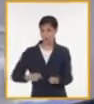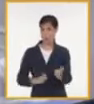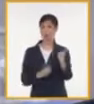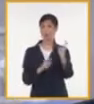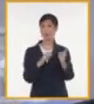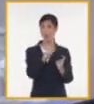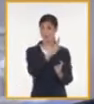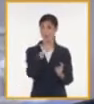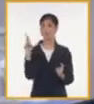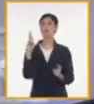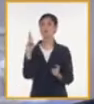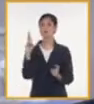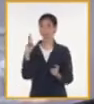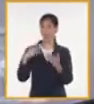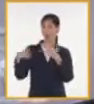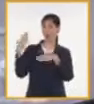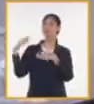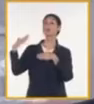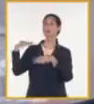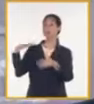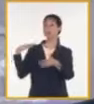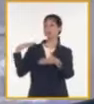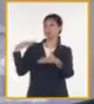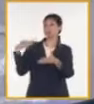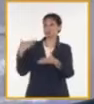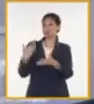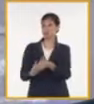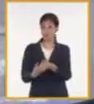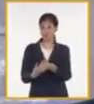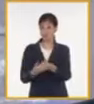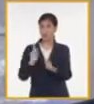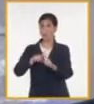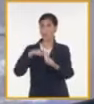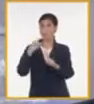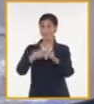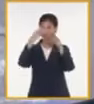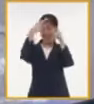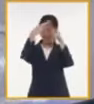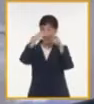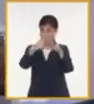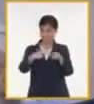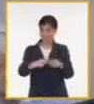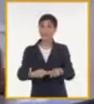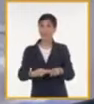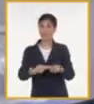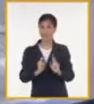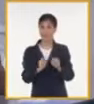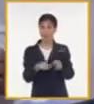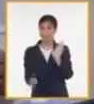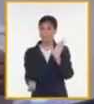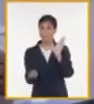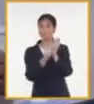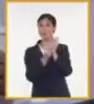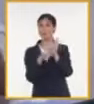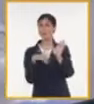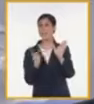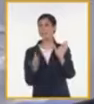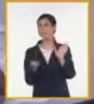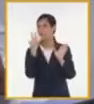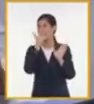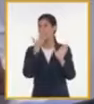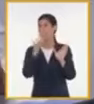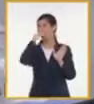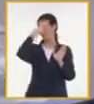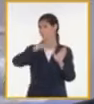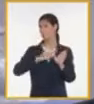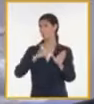rasero mientras que nos incluyen en la lista de los países supuestamente patrocinadores del terrorismo toleran todo este tipo de actividad O sea que es